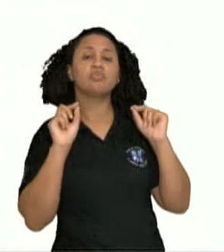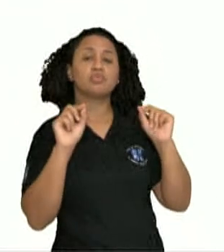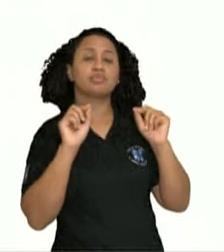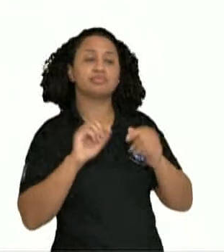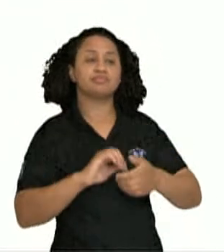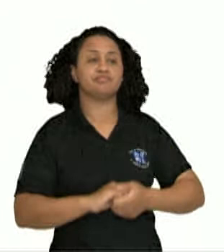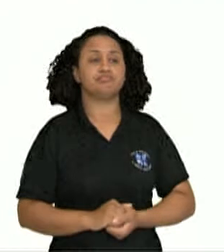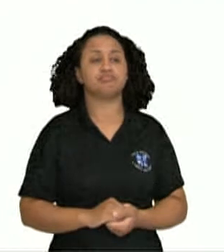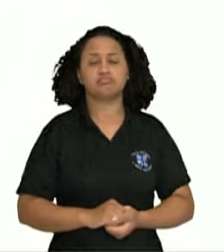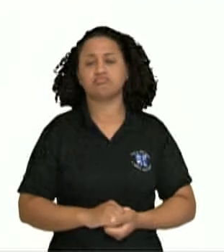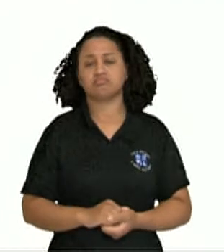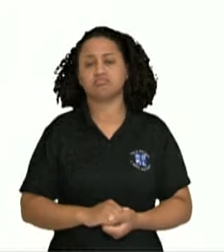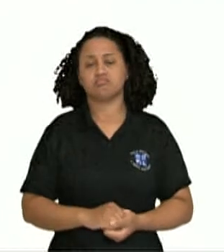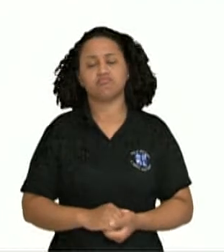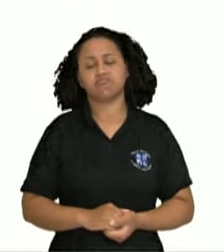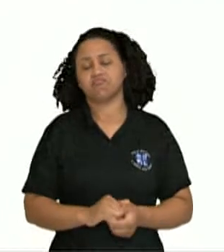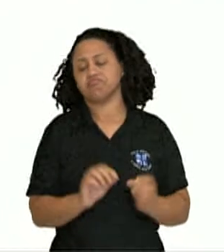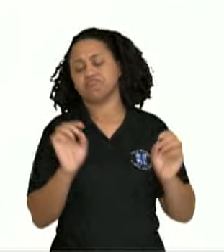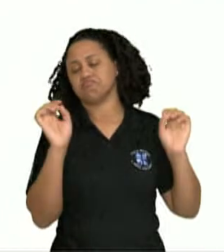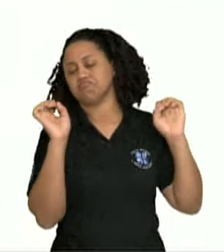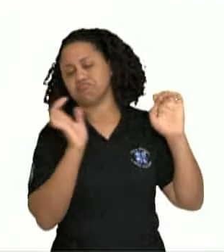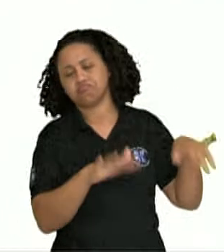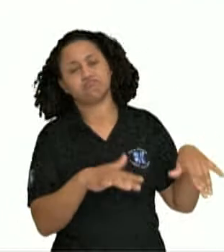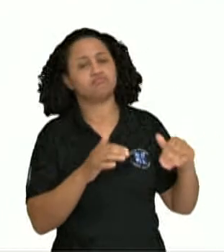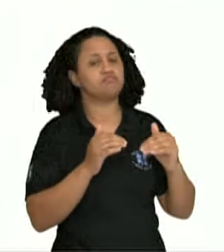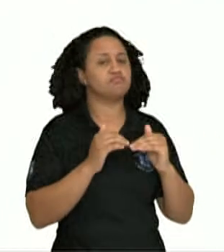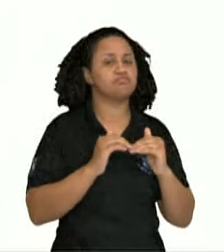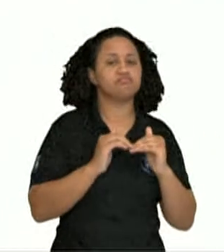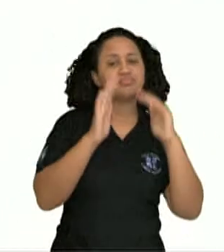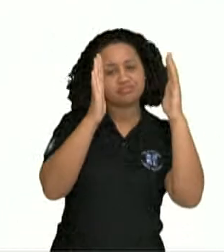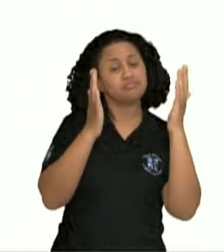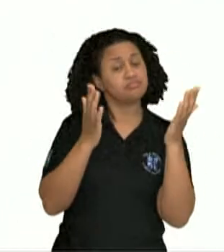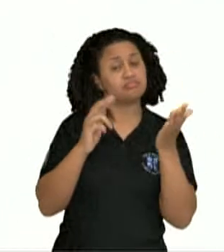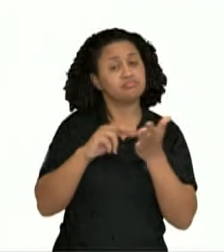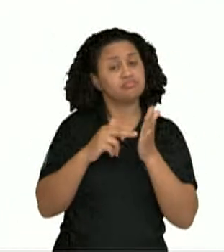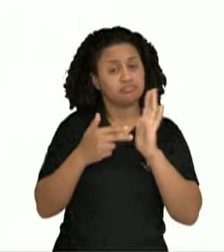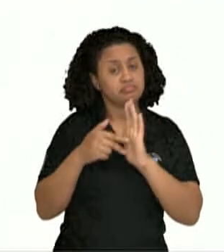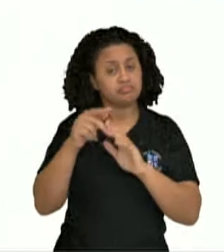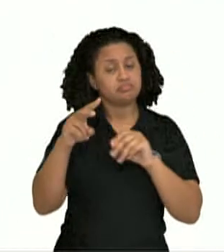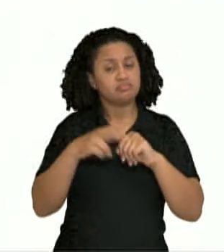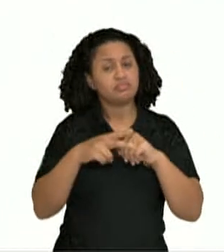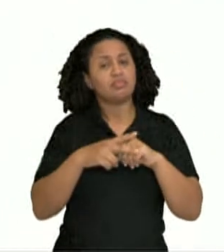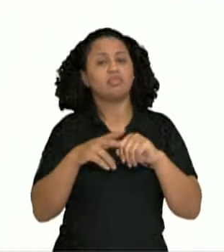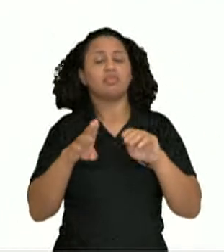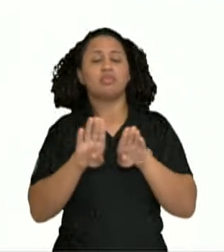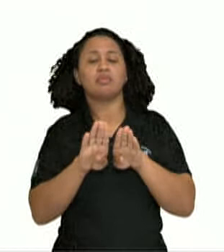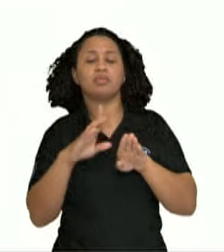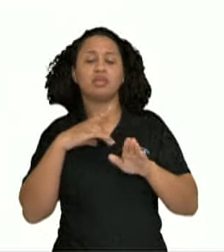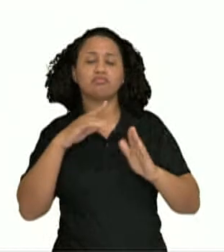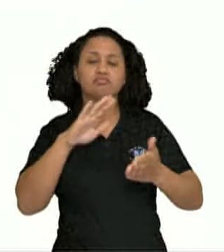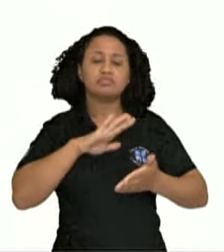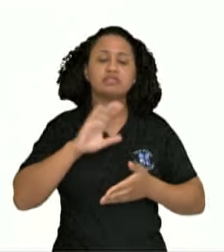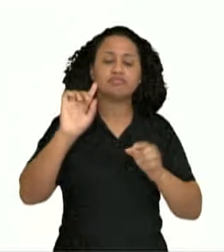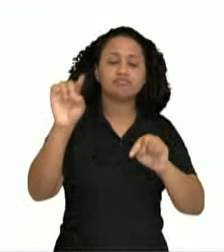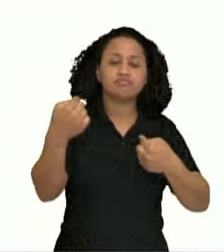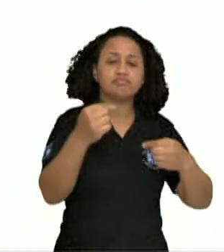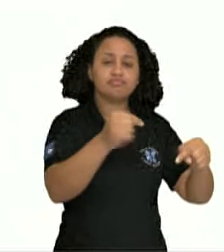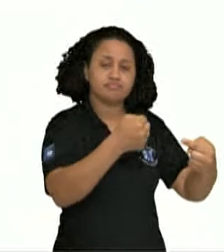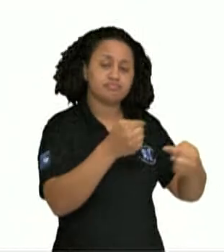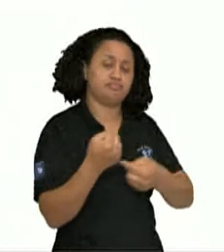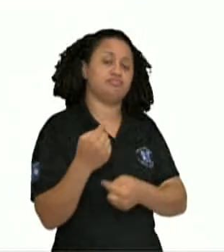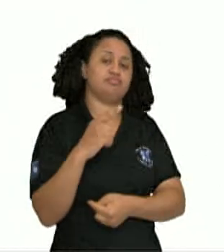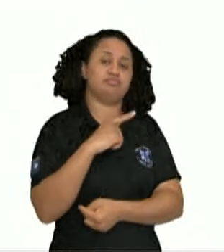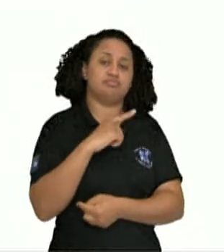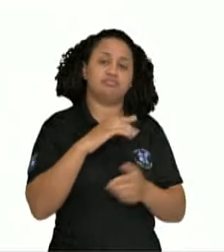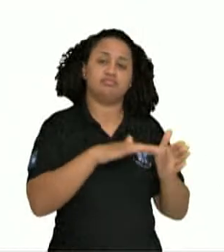Largar tudo, desistir, né? E fala aqui a respeito de situações desafiadoras que surgem